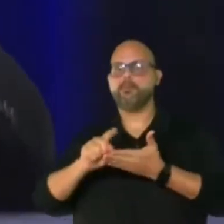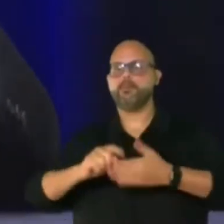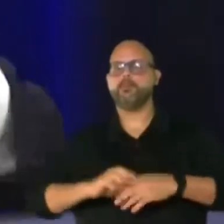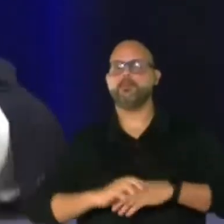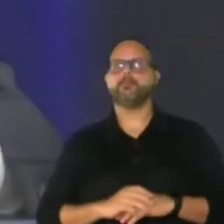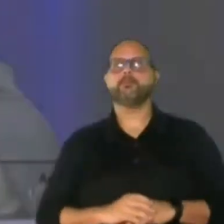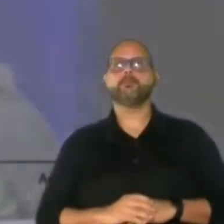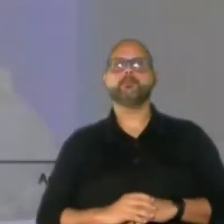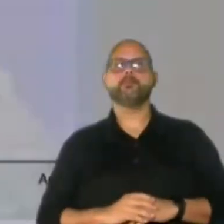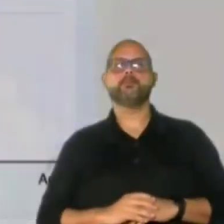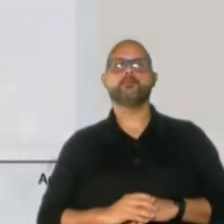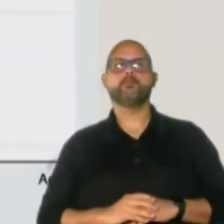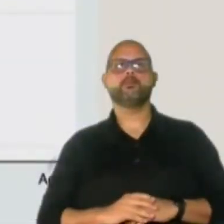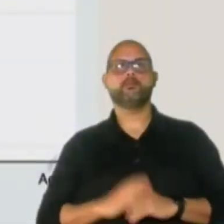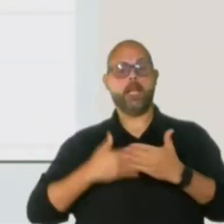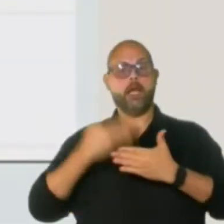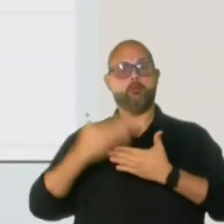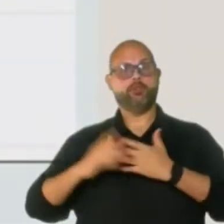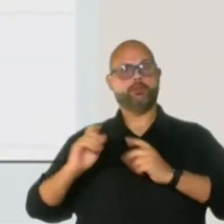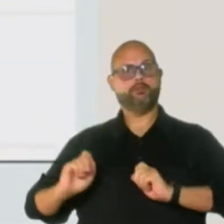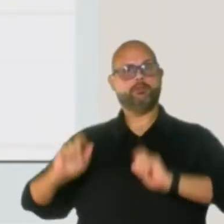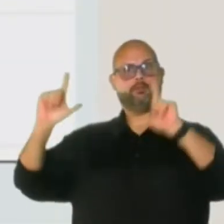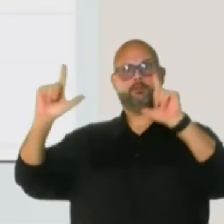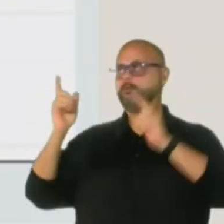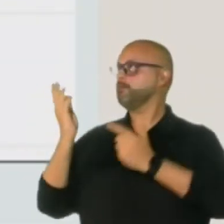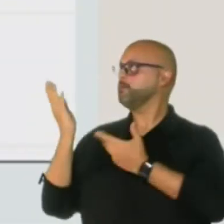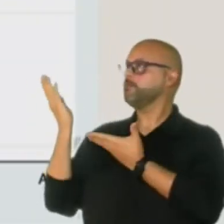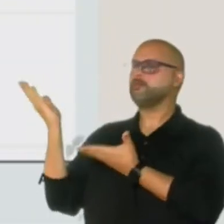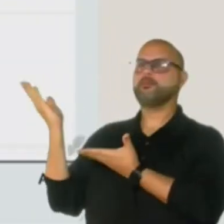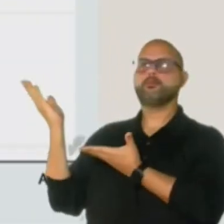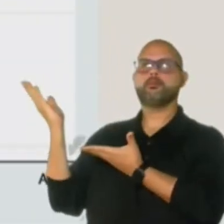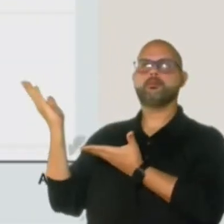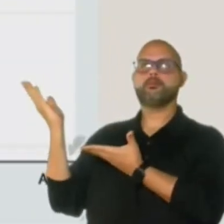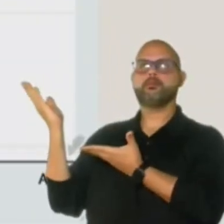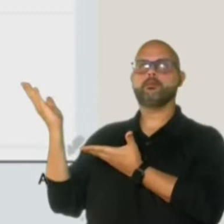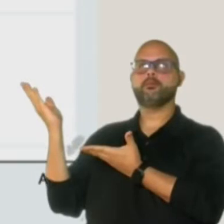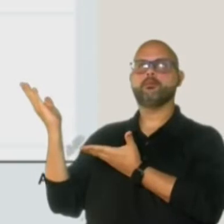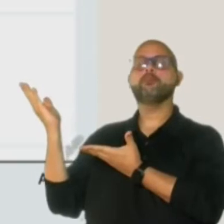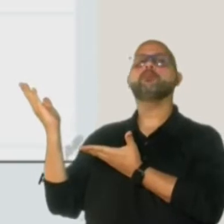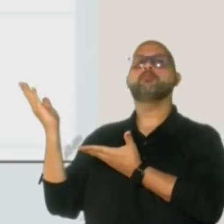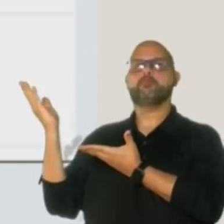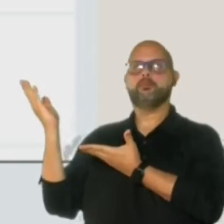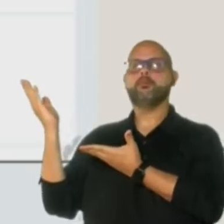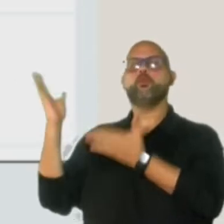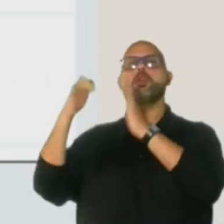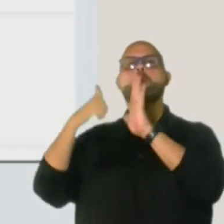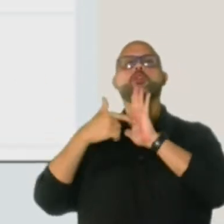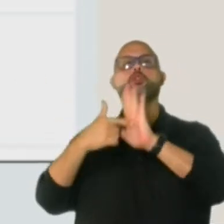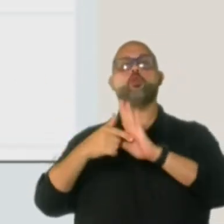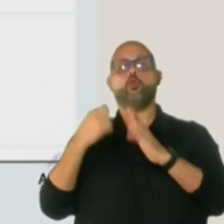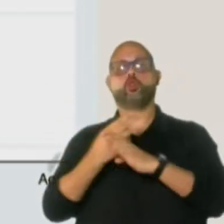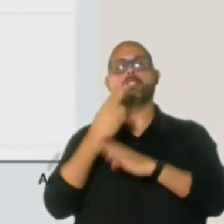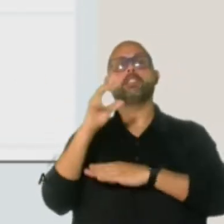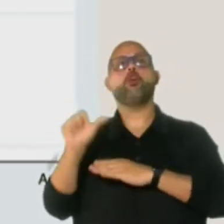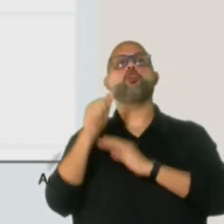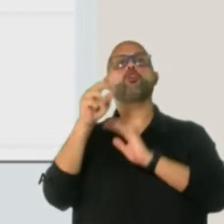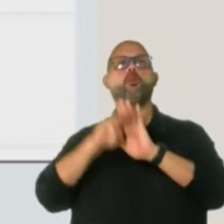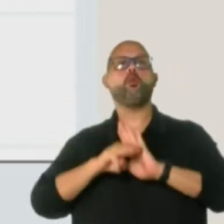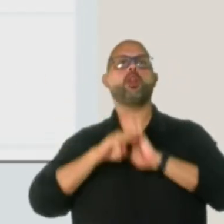La próxima gráfica también es una proyección utilizando otro modelo, y aquí